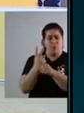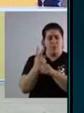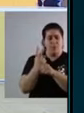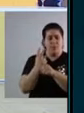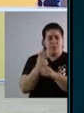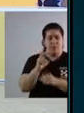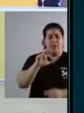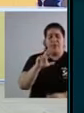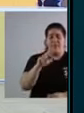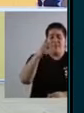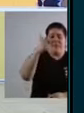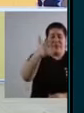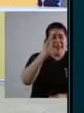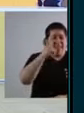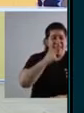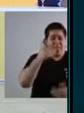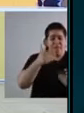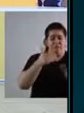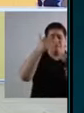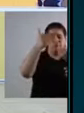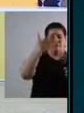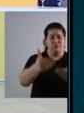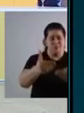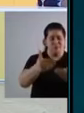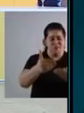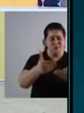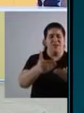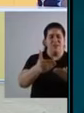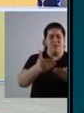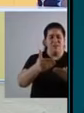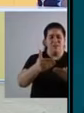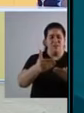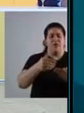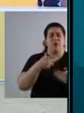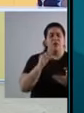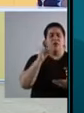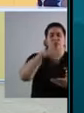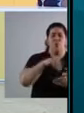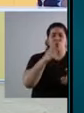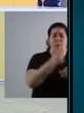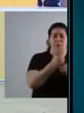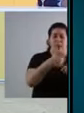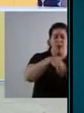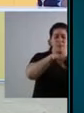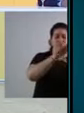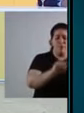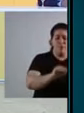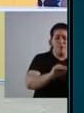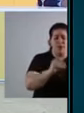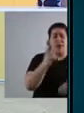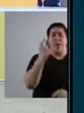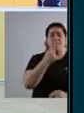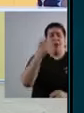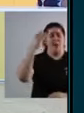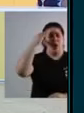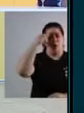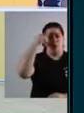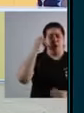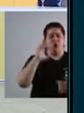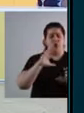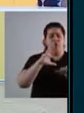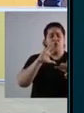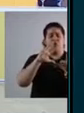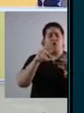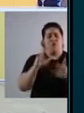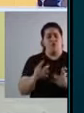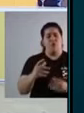hábiles después se suman el resto de los chicos de la primaria. Y a partir del 1 de marzo, de forma presencial,